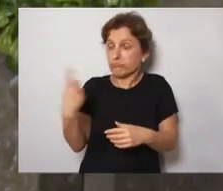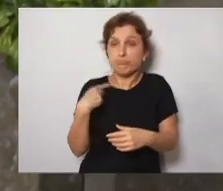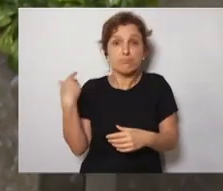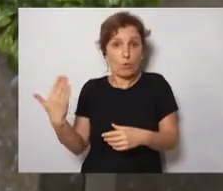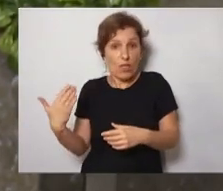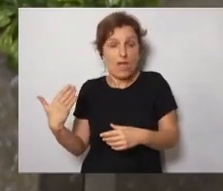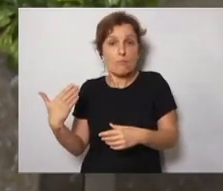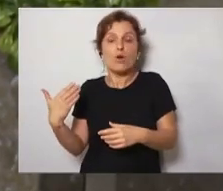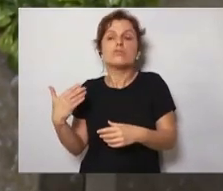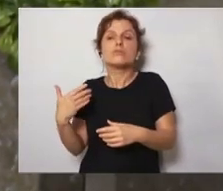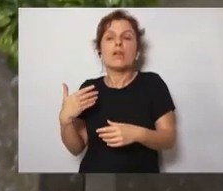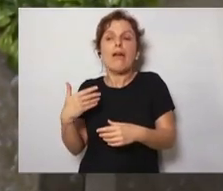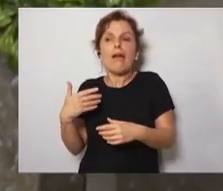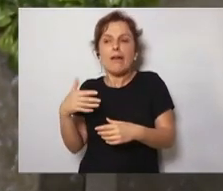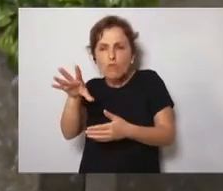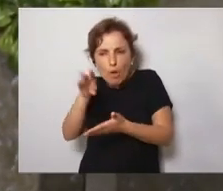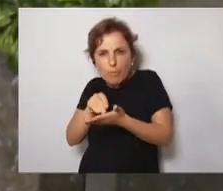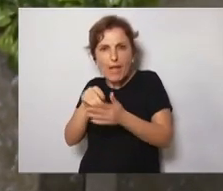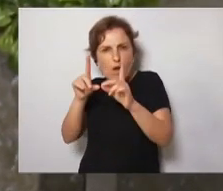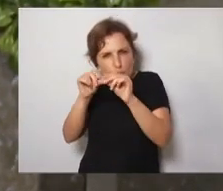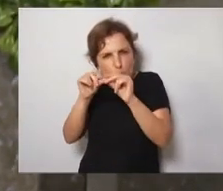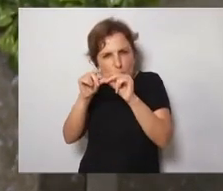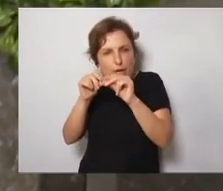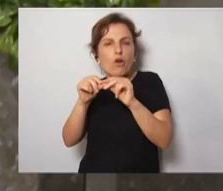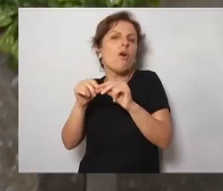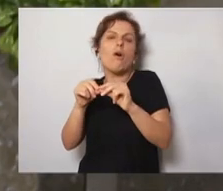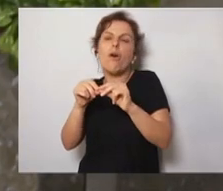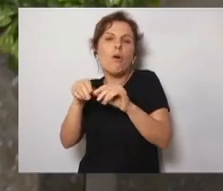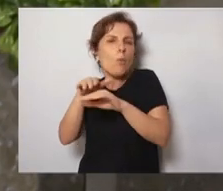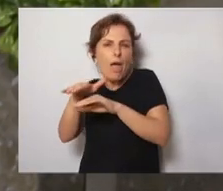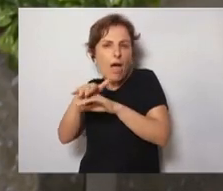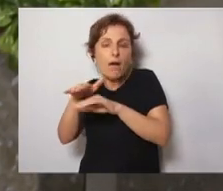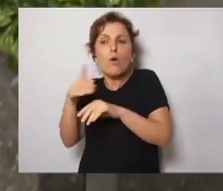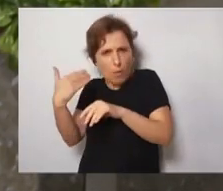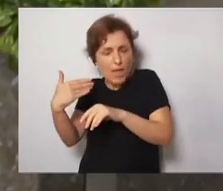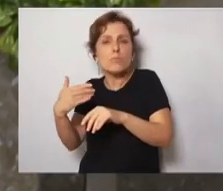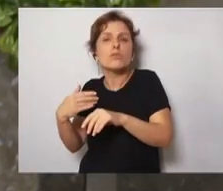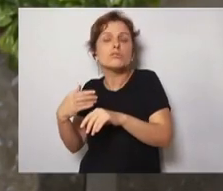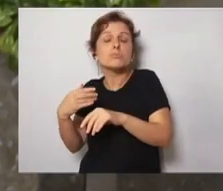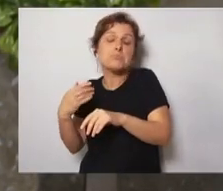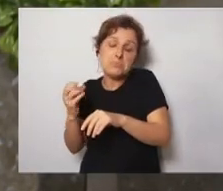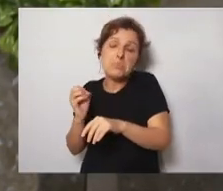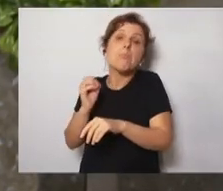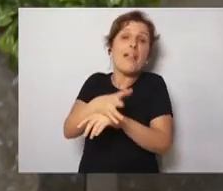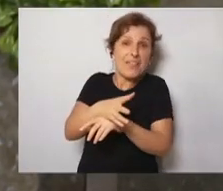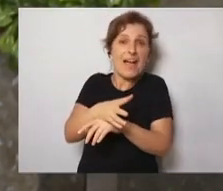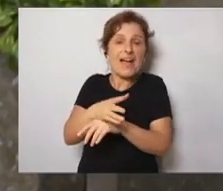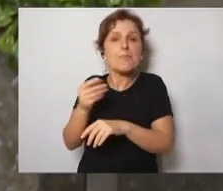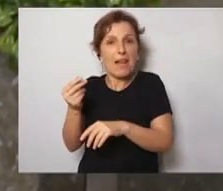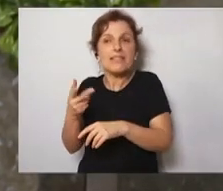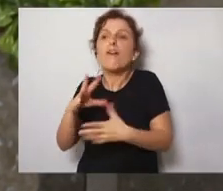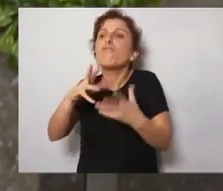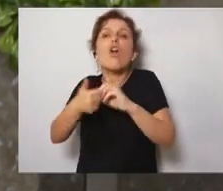entonces bueno es una manera de ser solidarios de unirnos y expresar